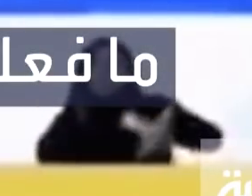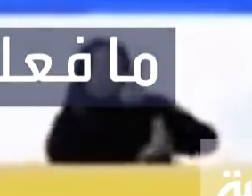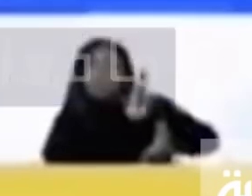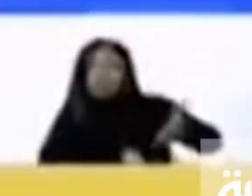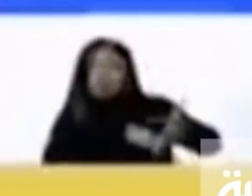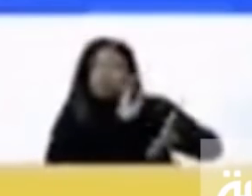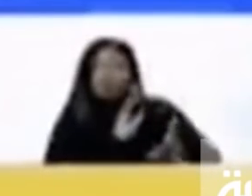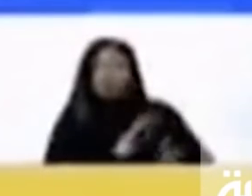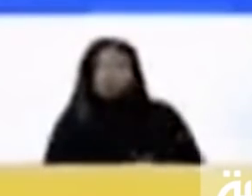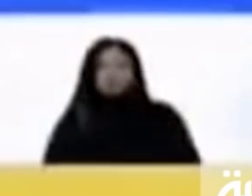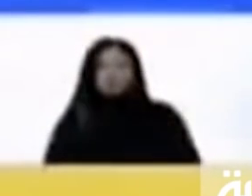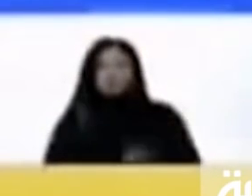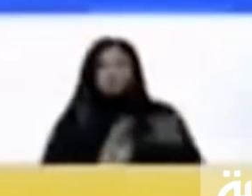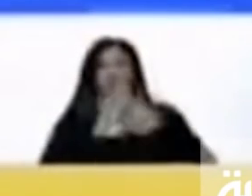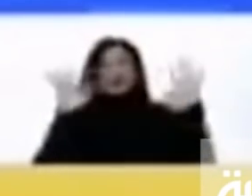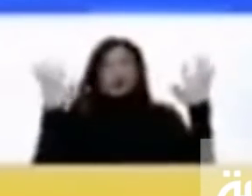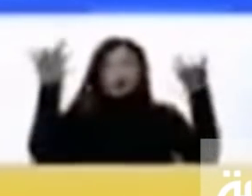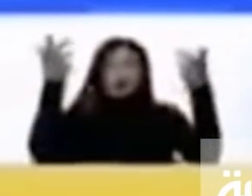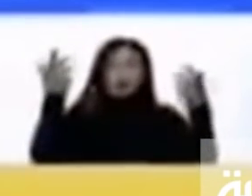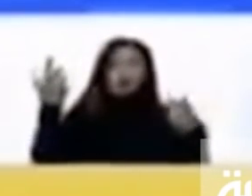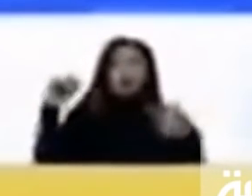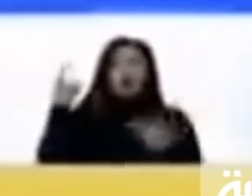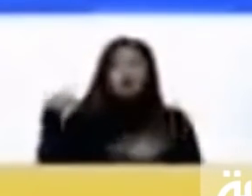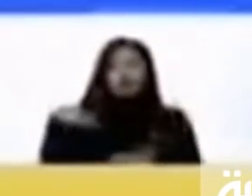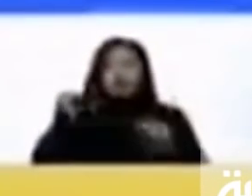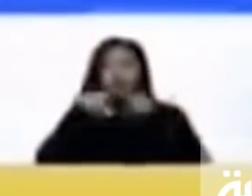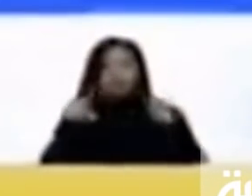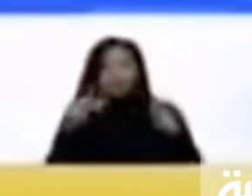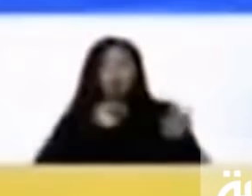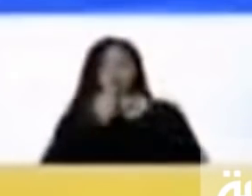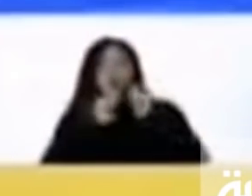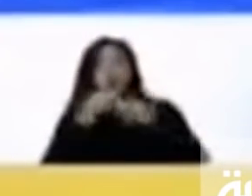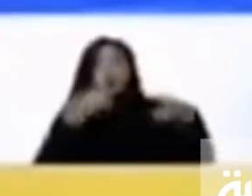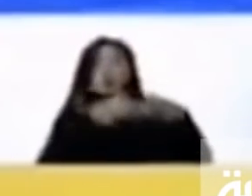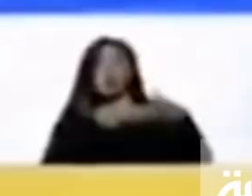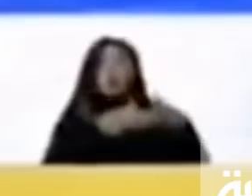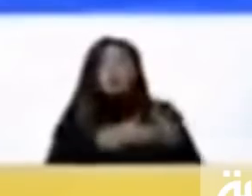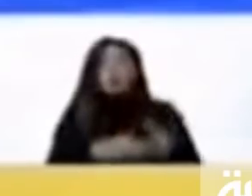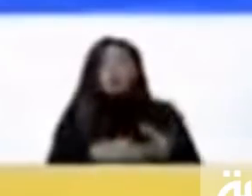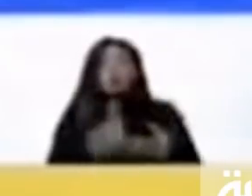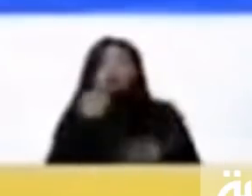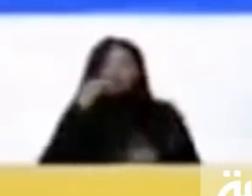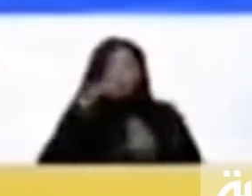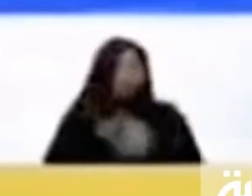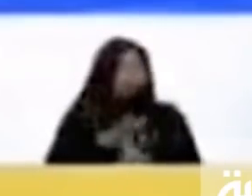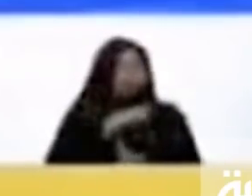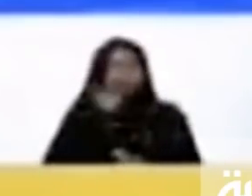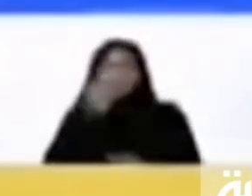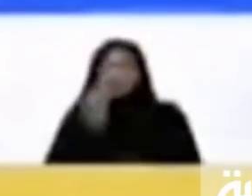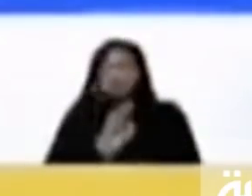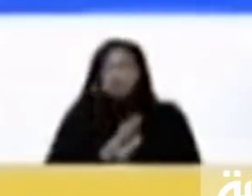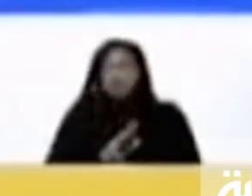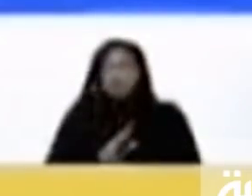Barcelona a la mayor gloria que ha tenido el Fútbol Club Barcelona no tiene nombre. Le dieron